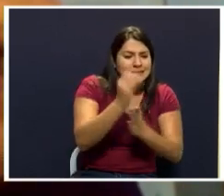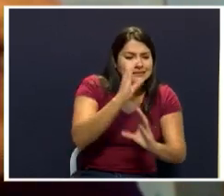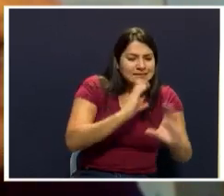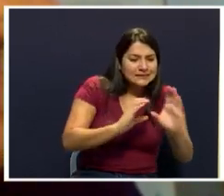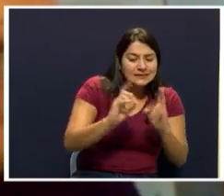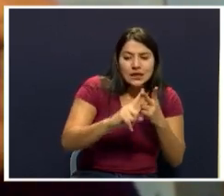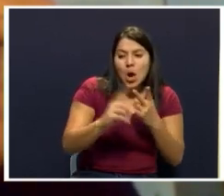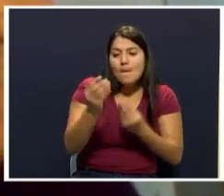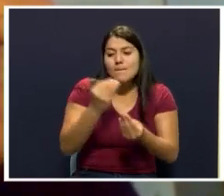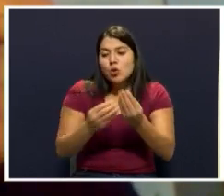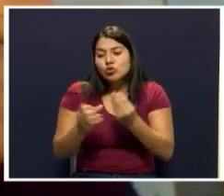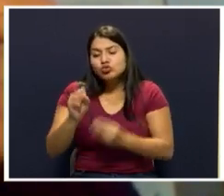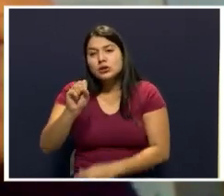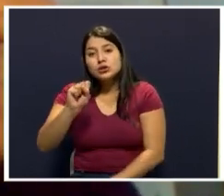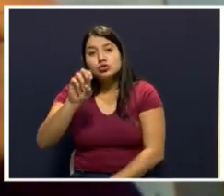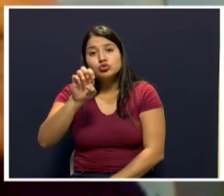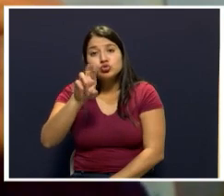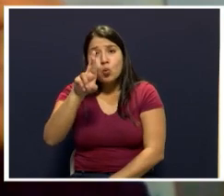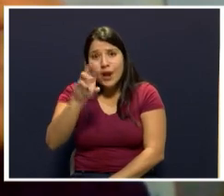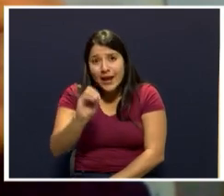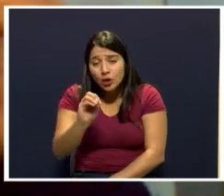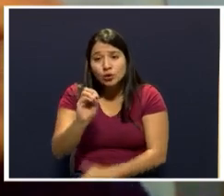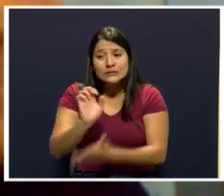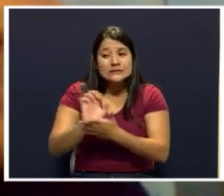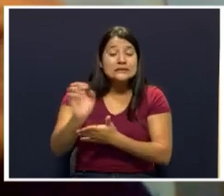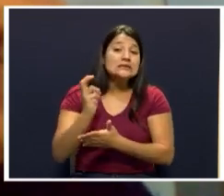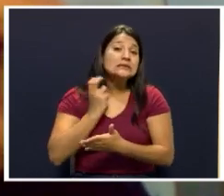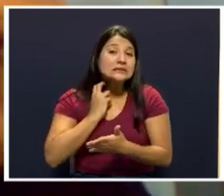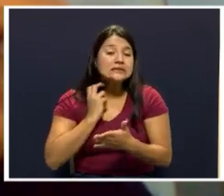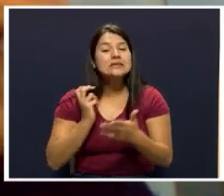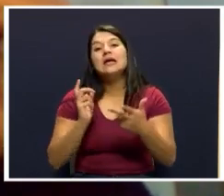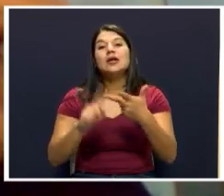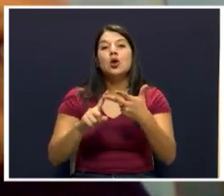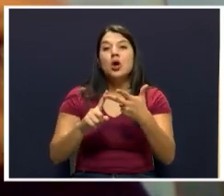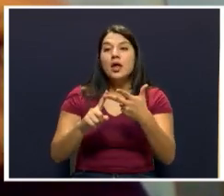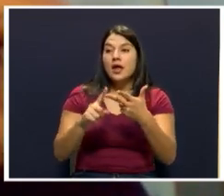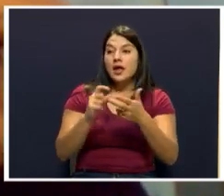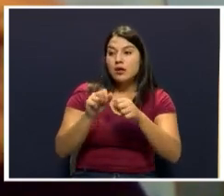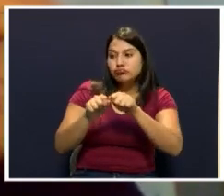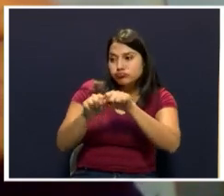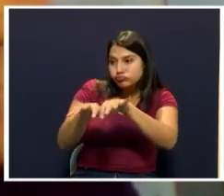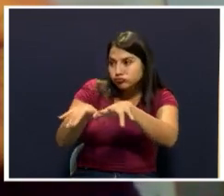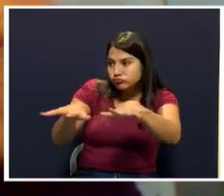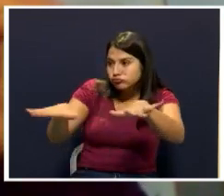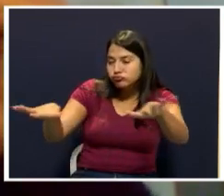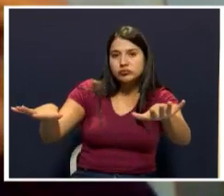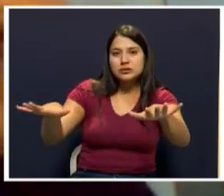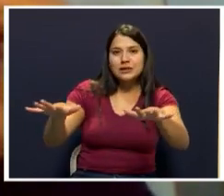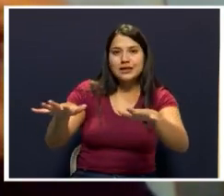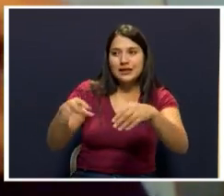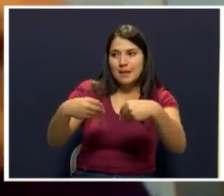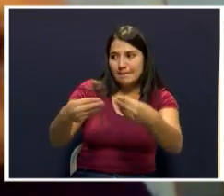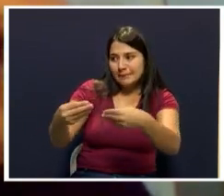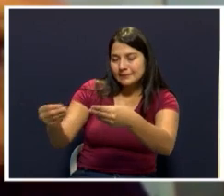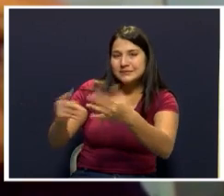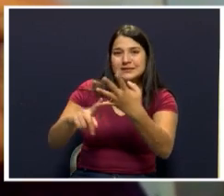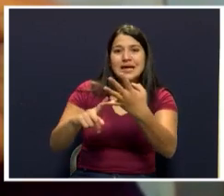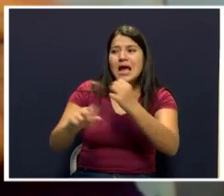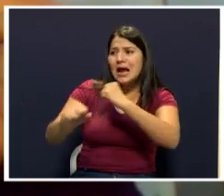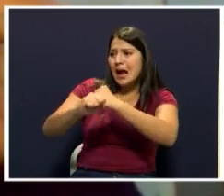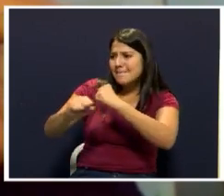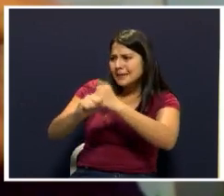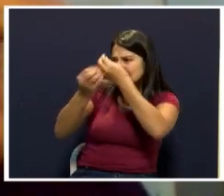producción de sueros antiofídicos y distribución, campañas de acción social para fomentar la prevención y el mejor conocimiento